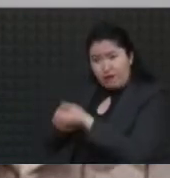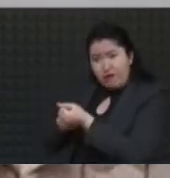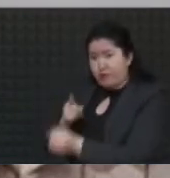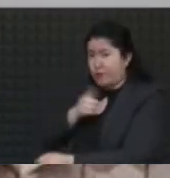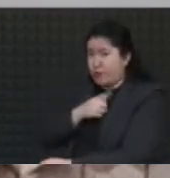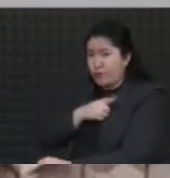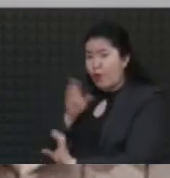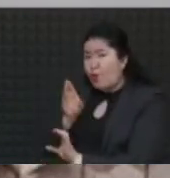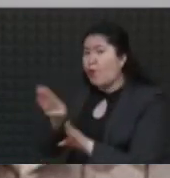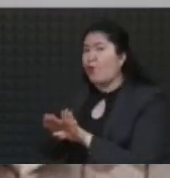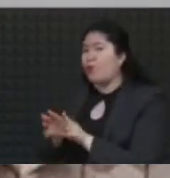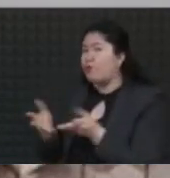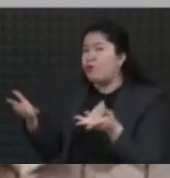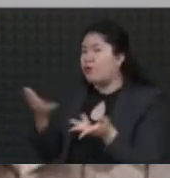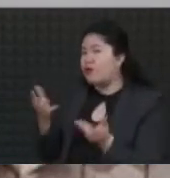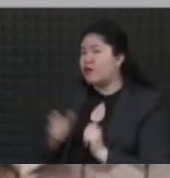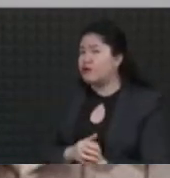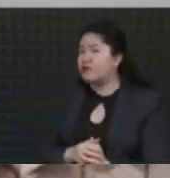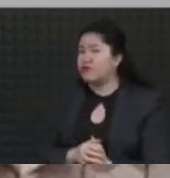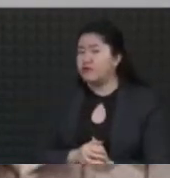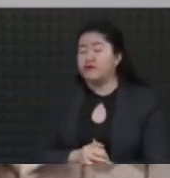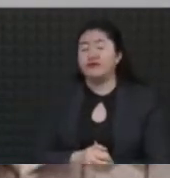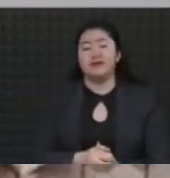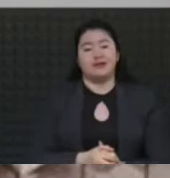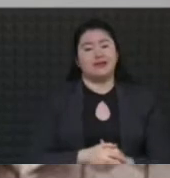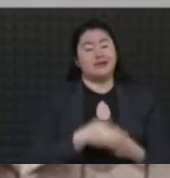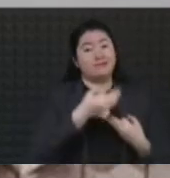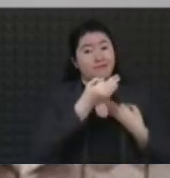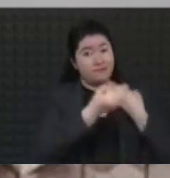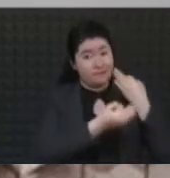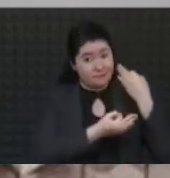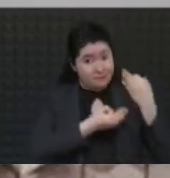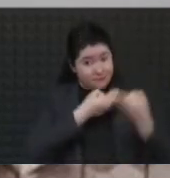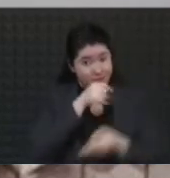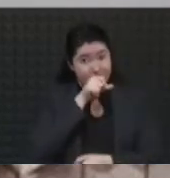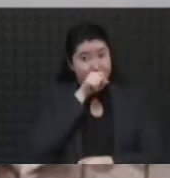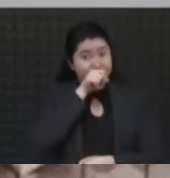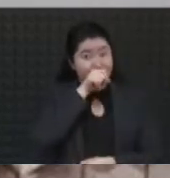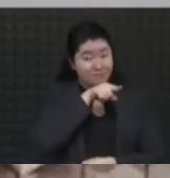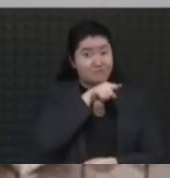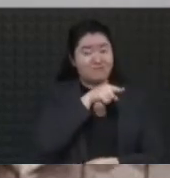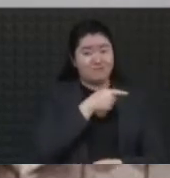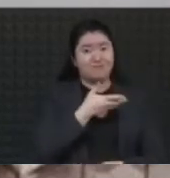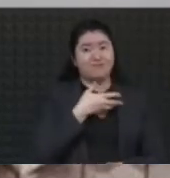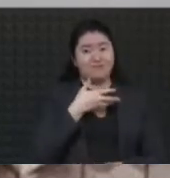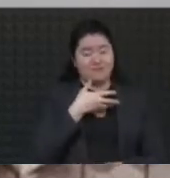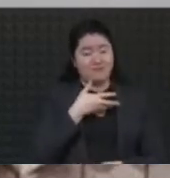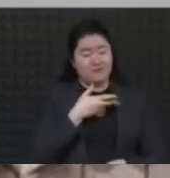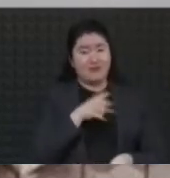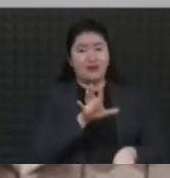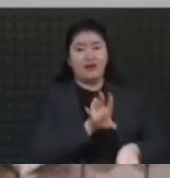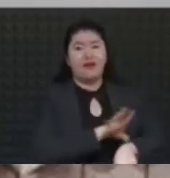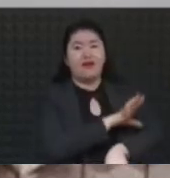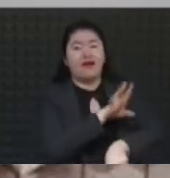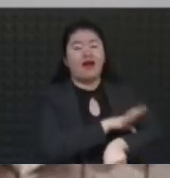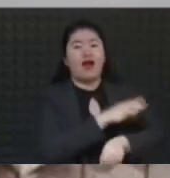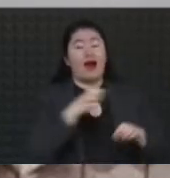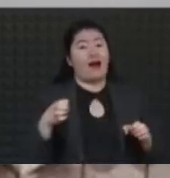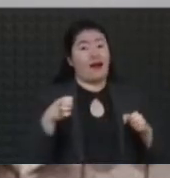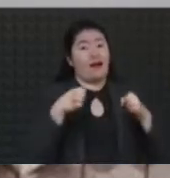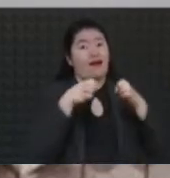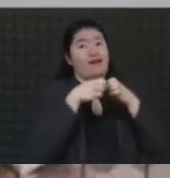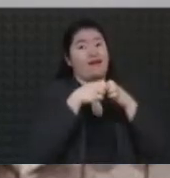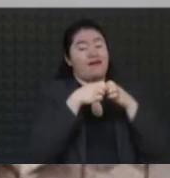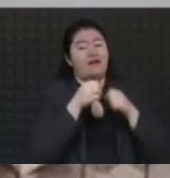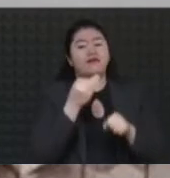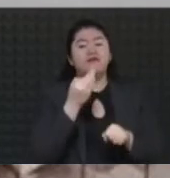las estaciones o en donde se opera la carga de las estaciones tienen una planta de emergencia. En este caso